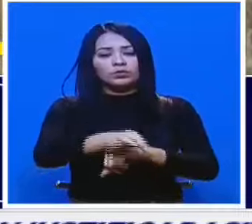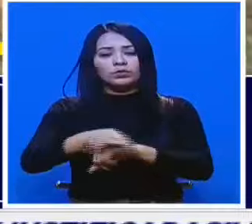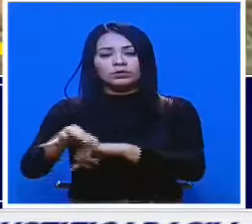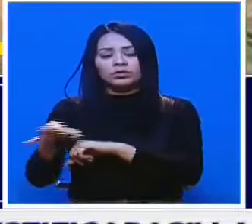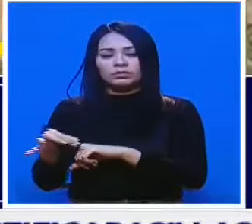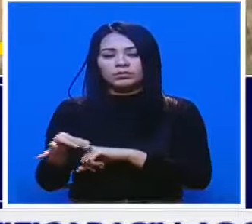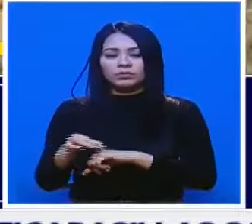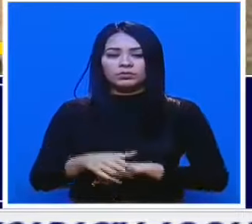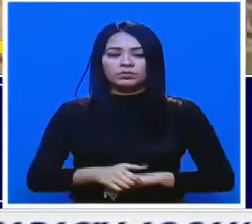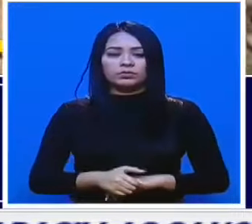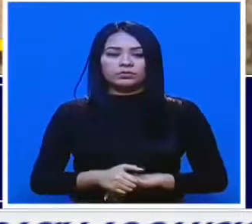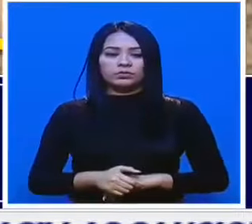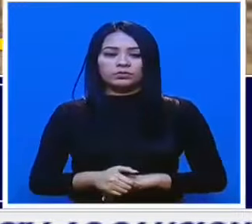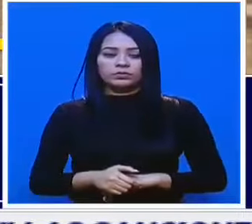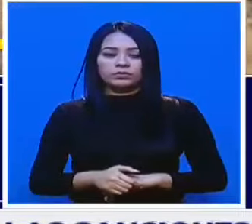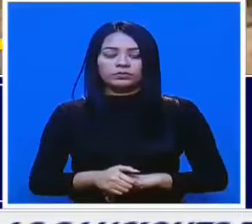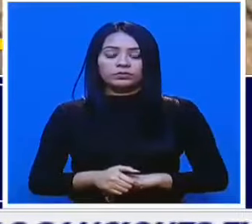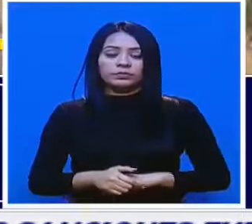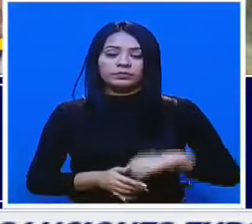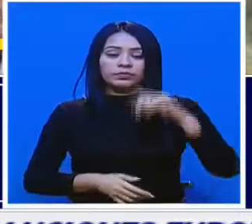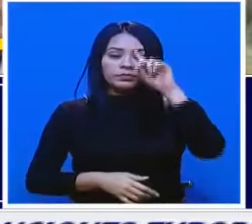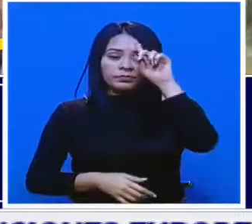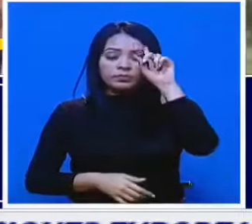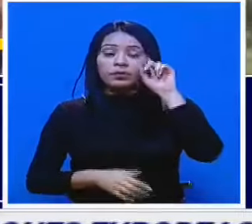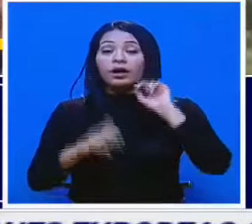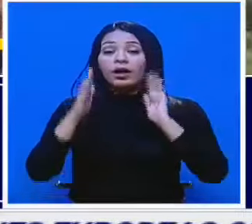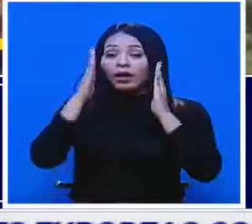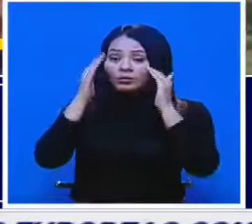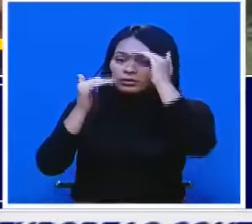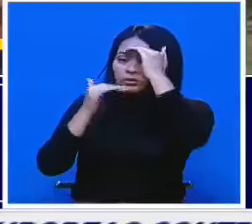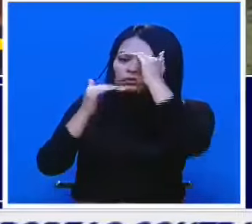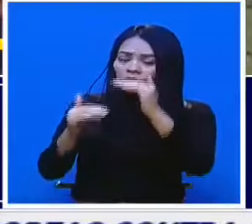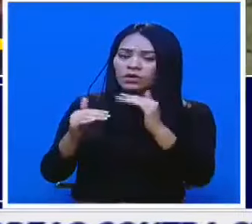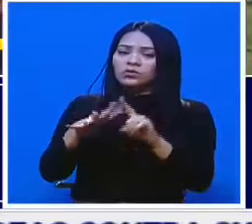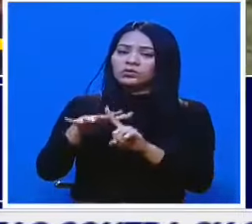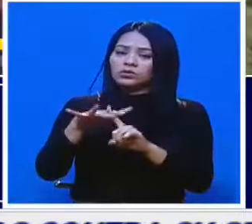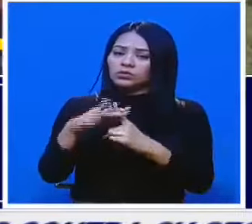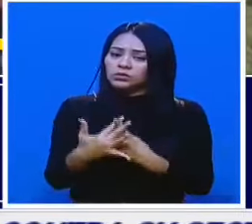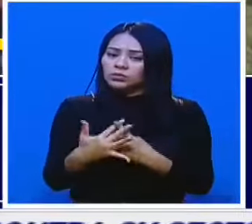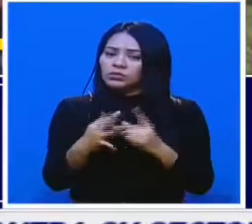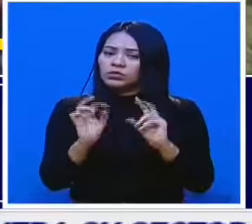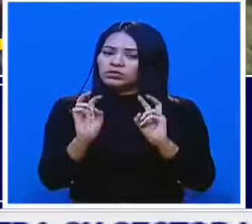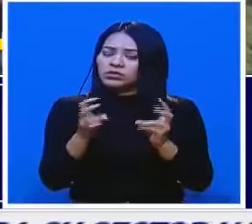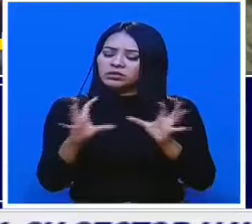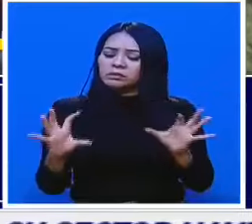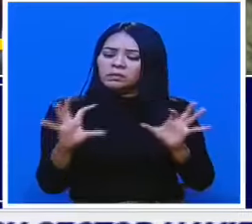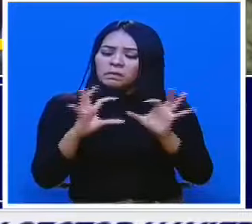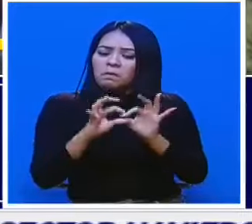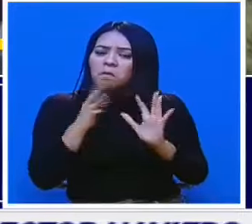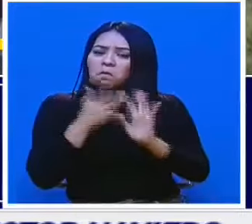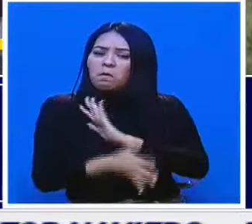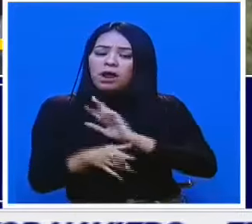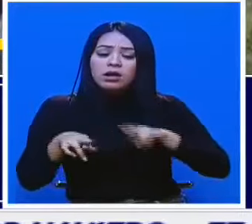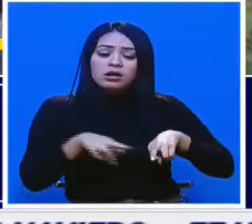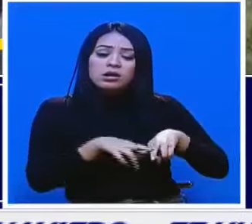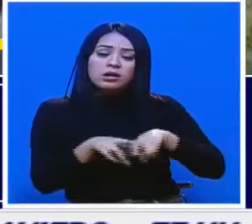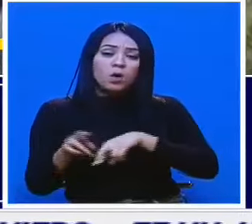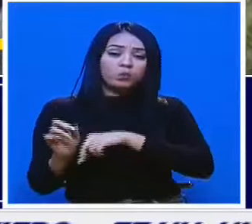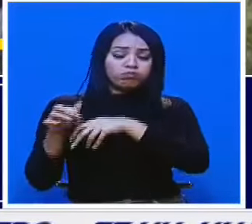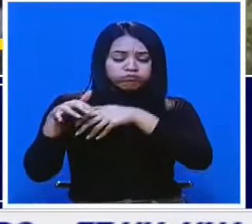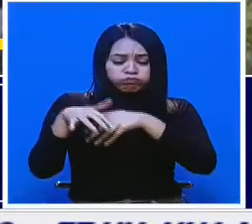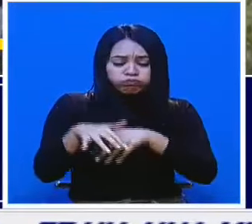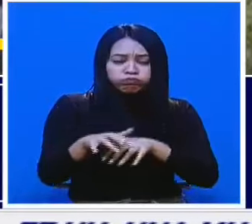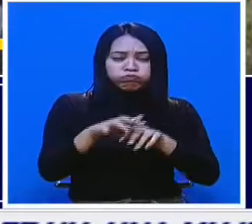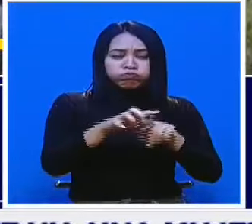entidad. Hemos estado atendiendo las situaciones vinculadas con las crecidas de ríos en